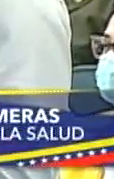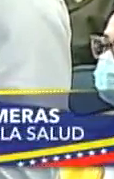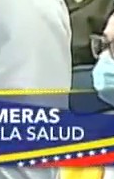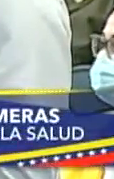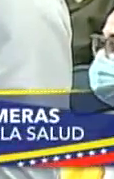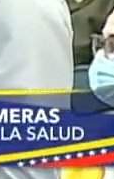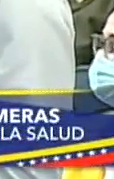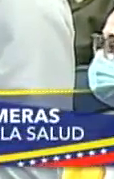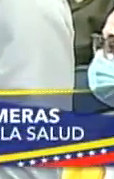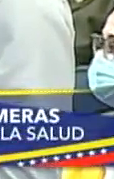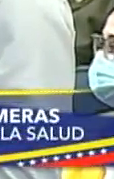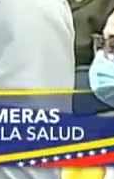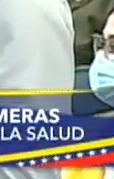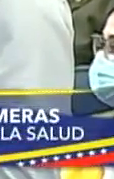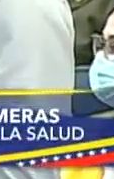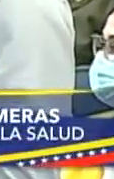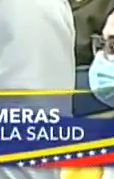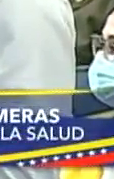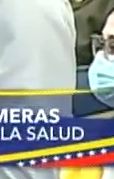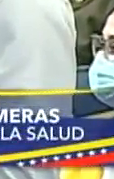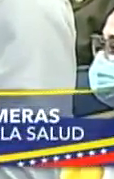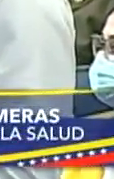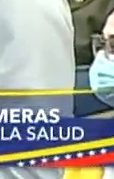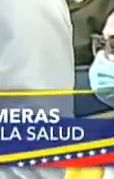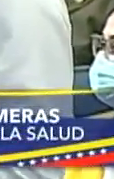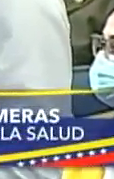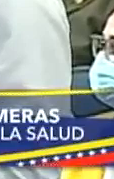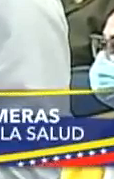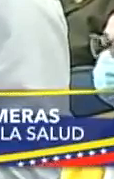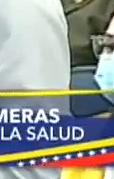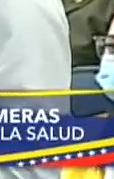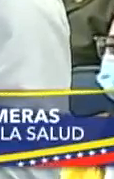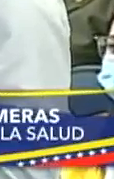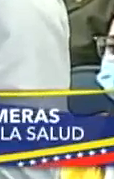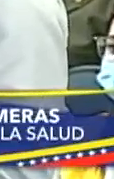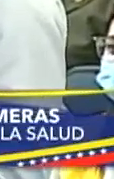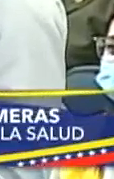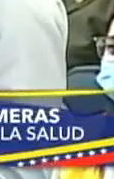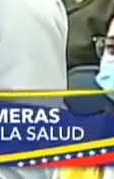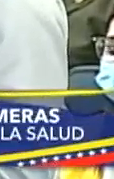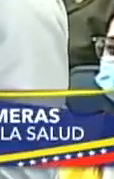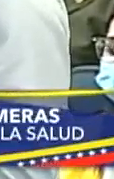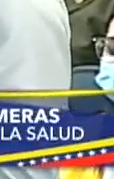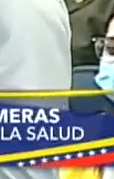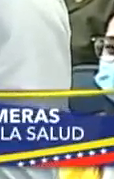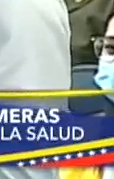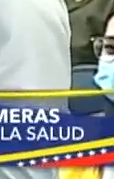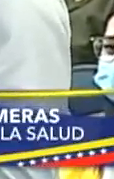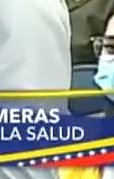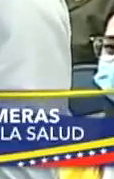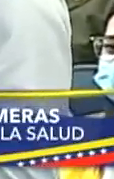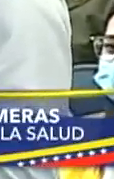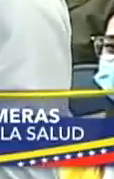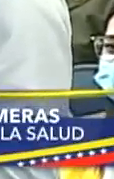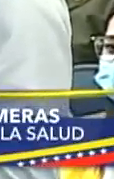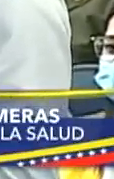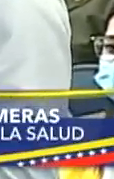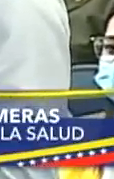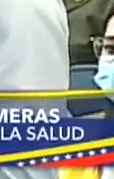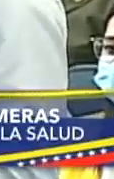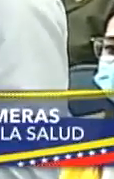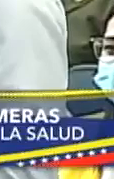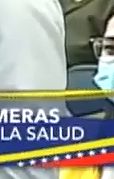oficiales asimilados, corte 3-2022, solicitamos ante usted se sirva conferirnos